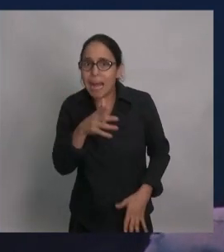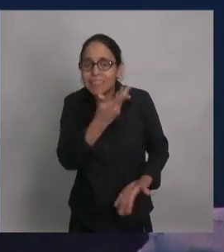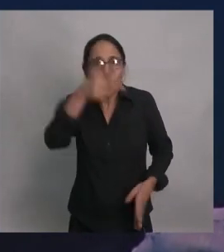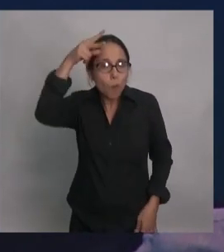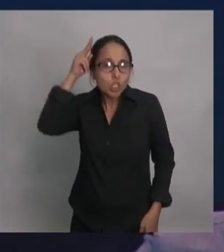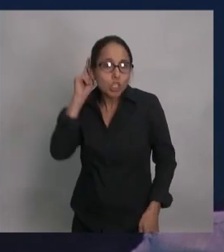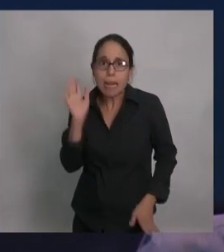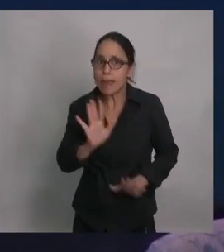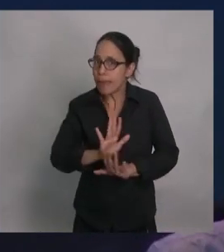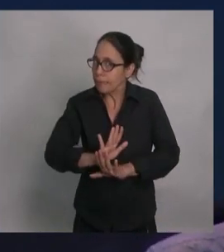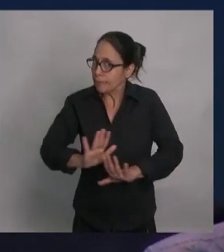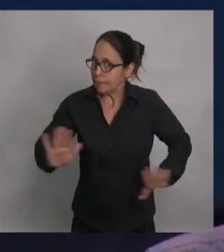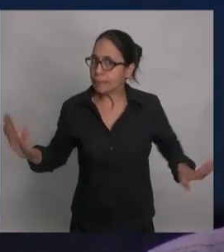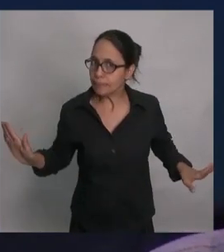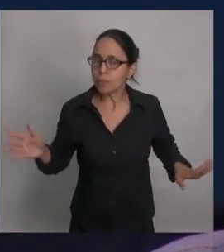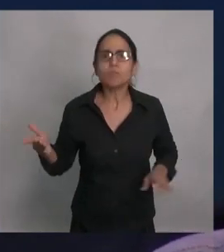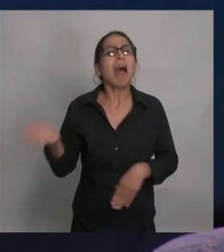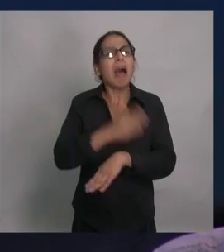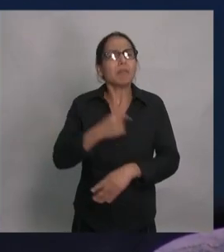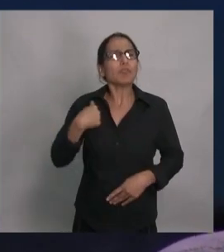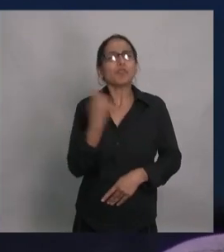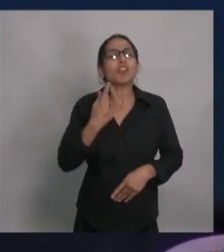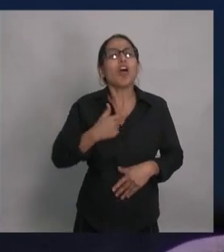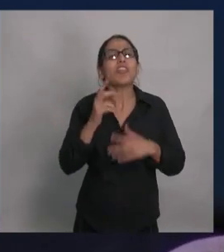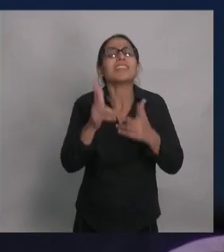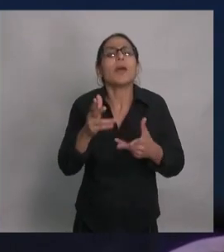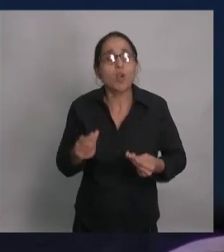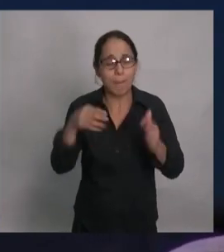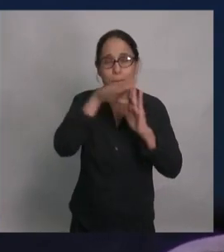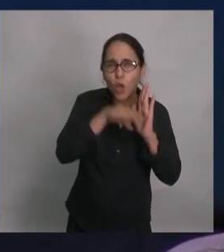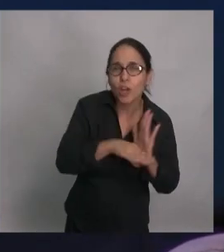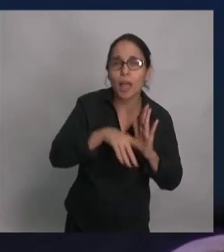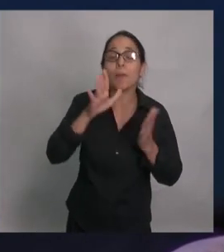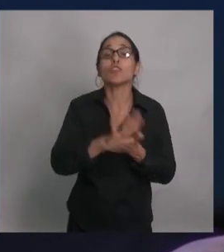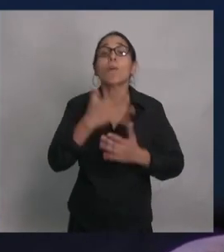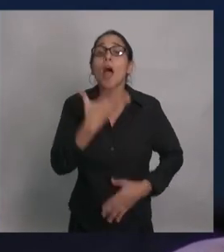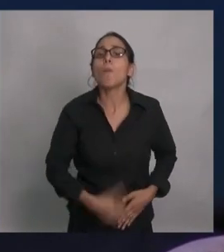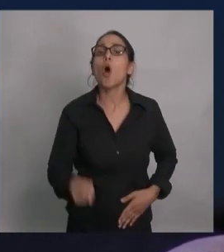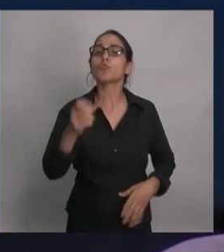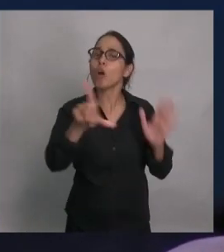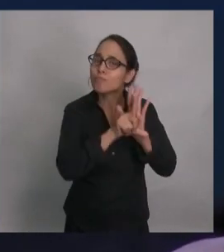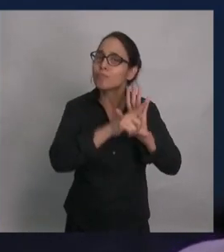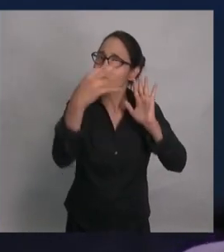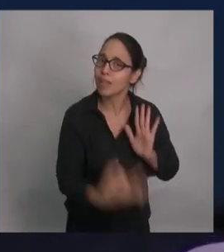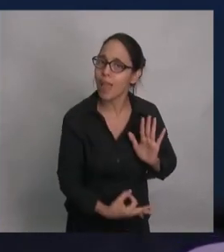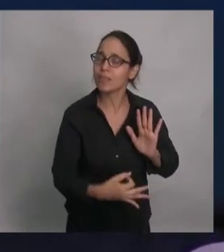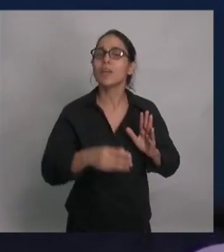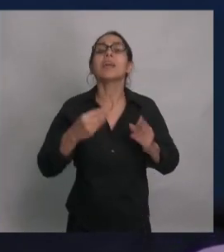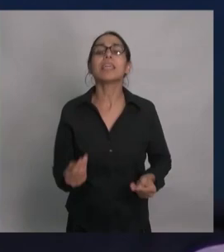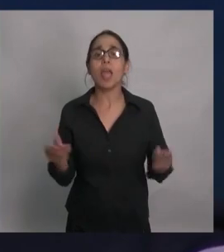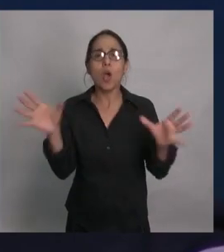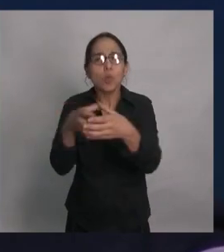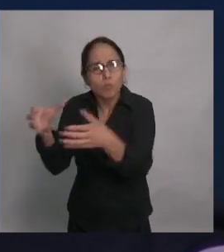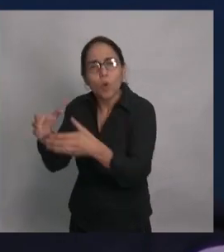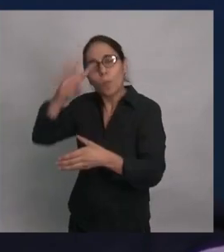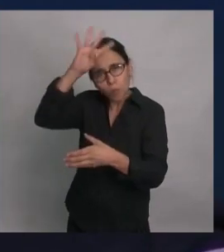Bueno, en nuestro programa hablábamos de aborto legal. En nuestro programa hablábamos de autodeterminación del pueblo mapuche y los pueblos